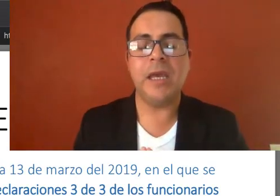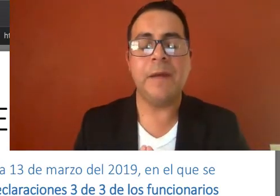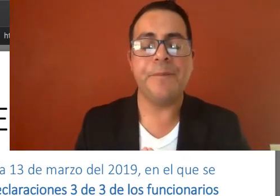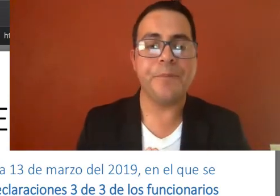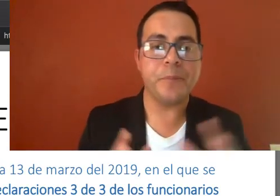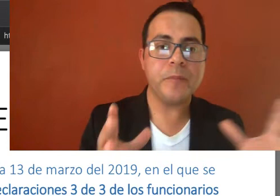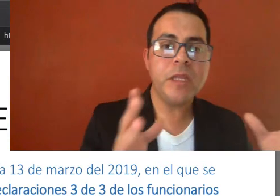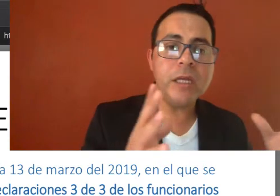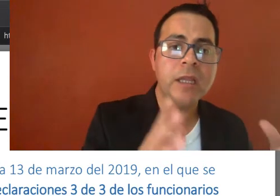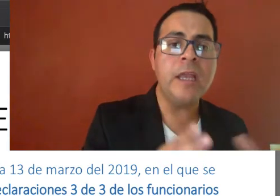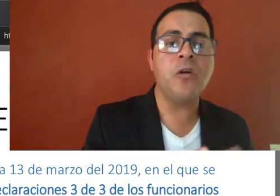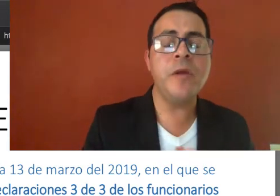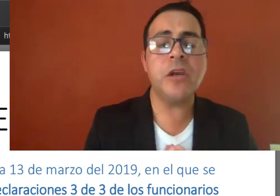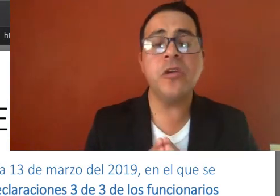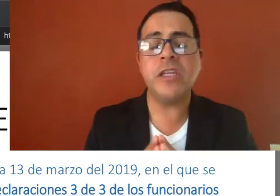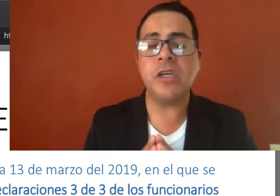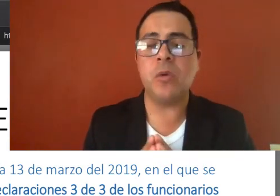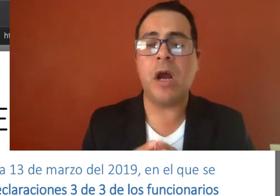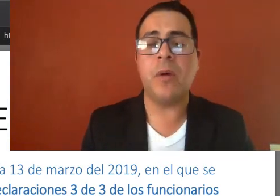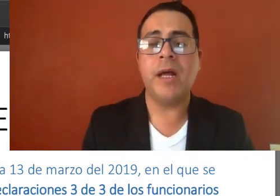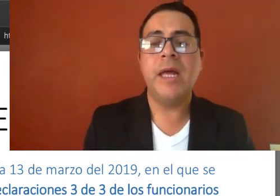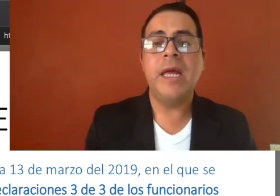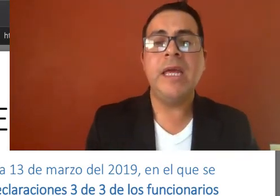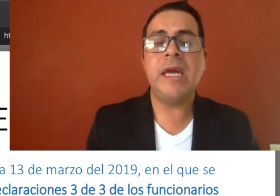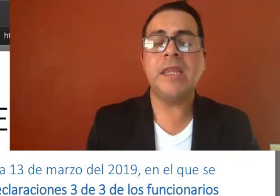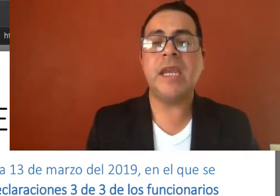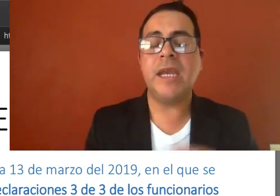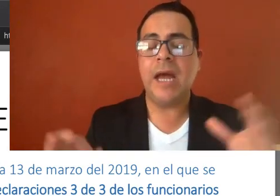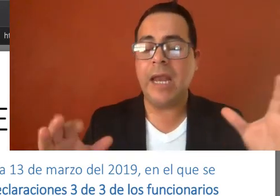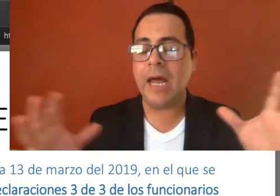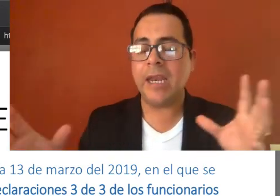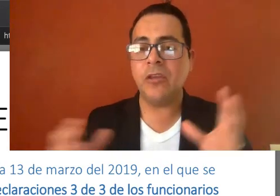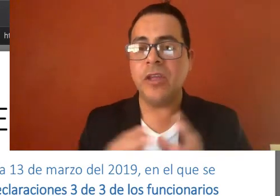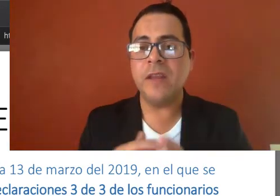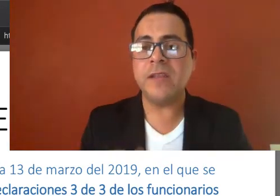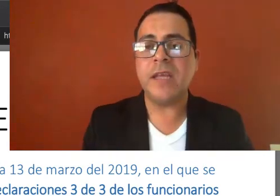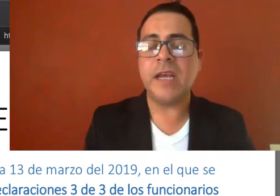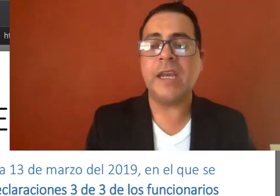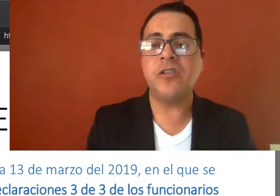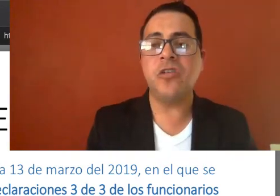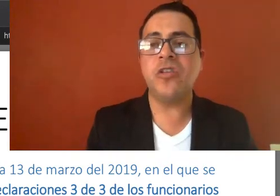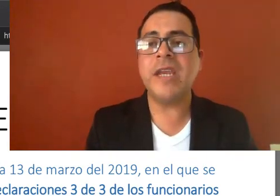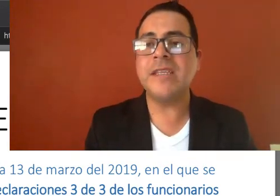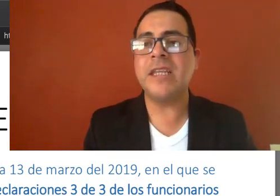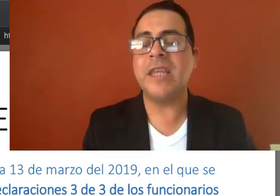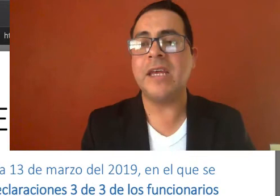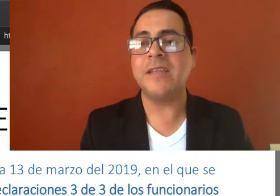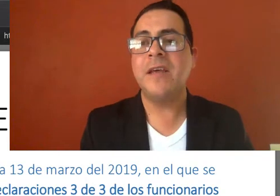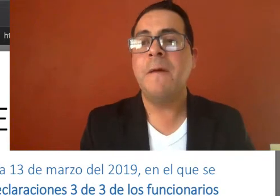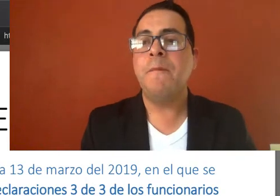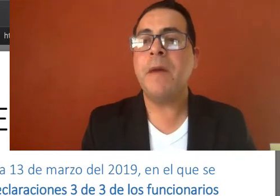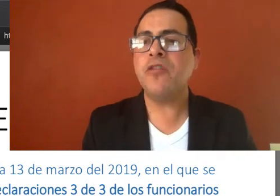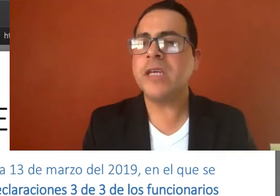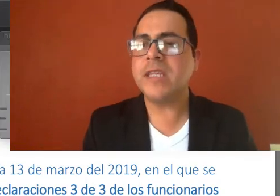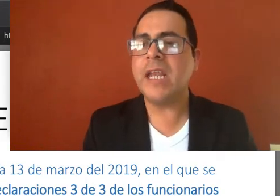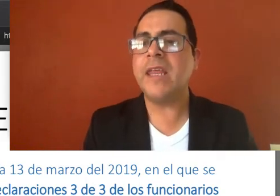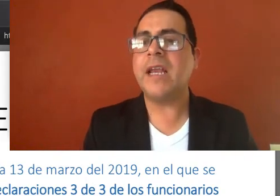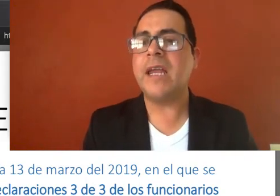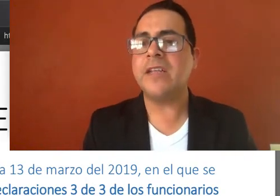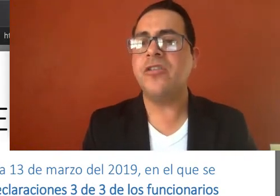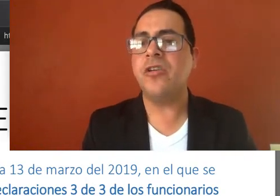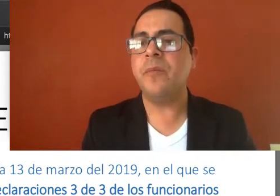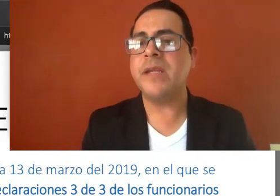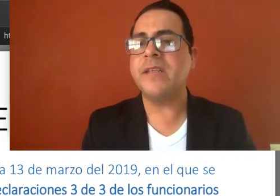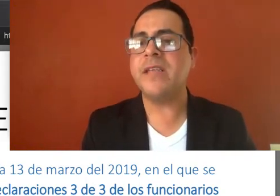del gobierno de Chihuahua y entran al área donde dice declaración 3 de 3, vemos que está la